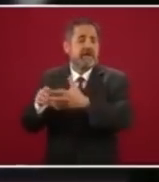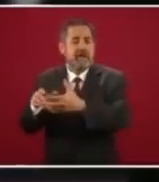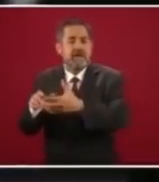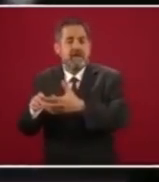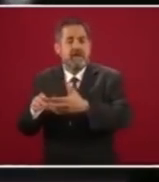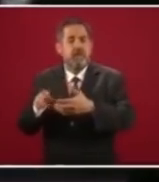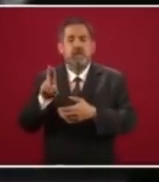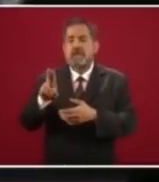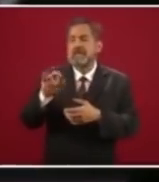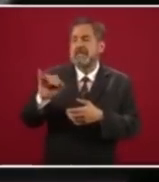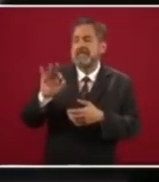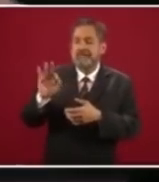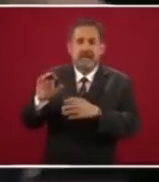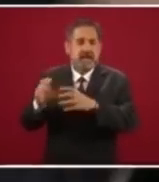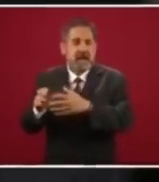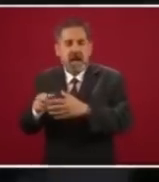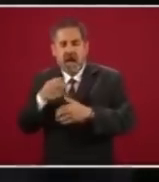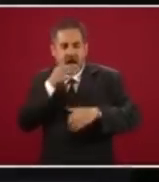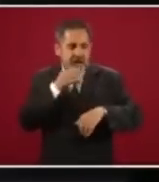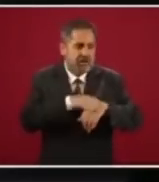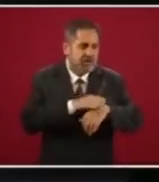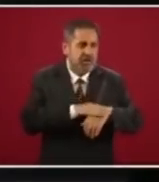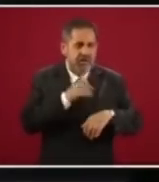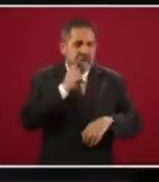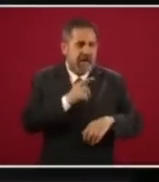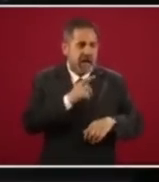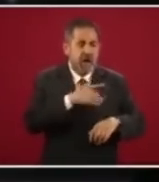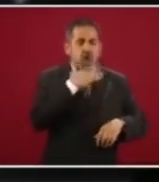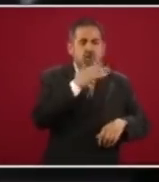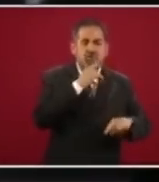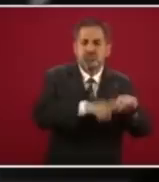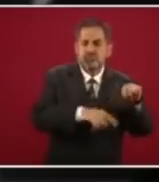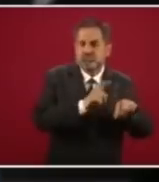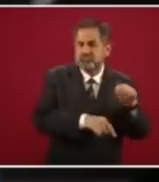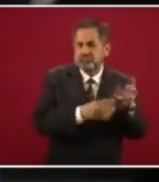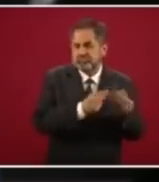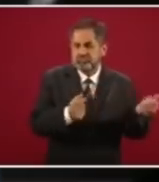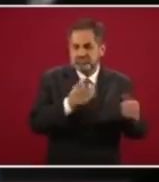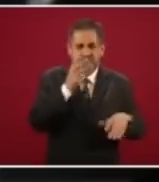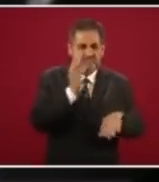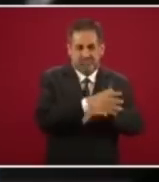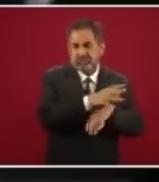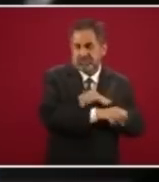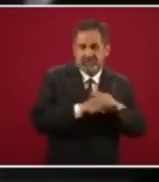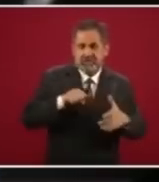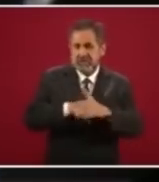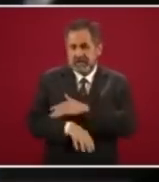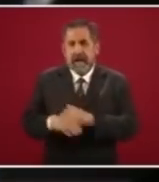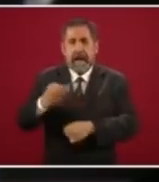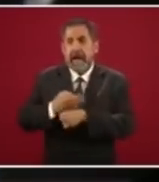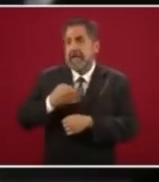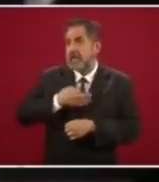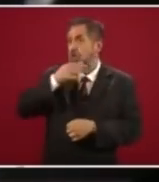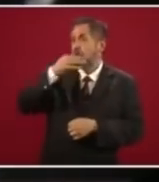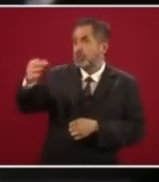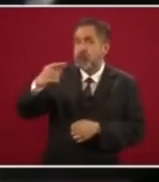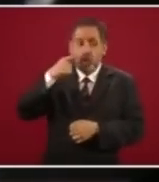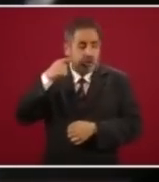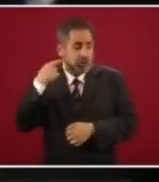cómo se va a desmontar todo este asunto de corrupción que se detonó aquí, que afortunadamente pues ya